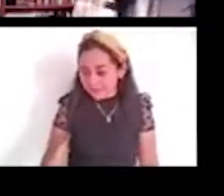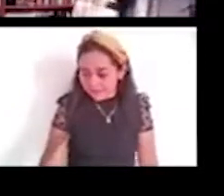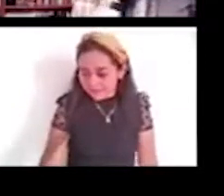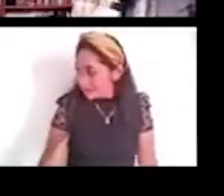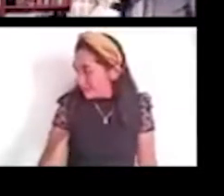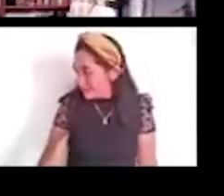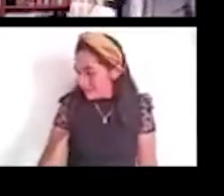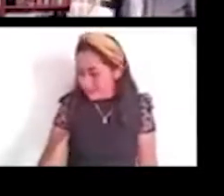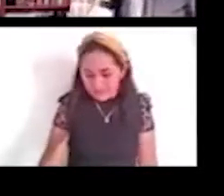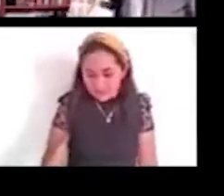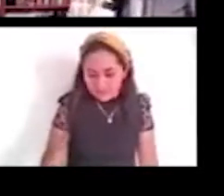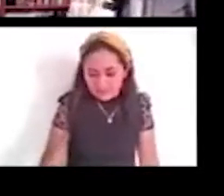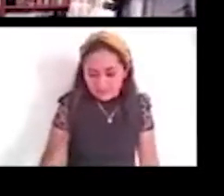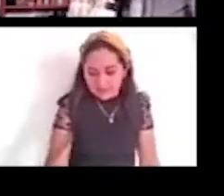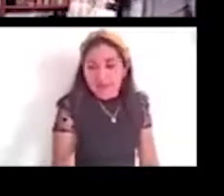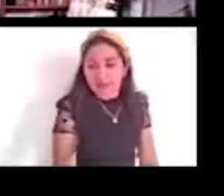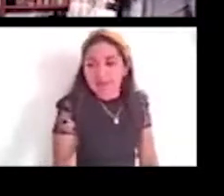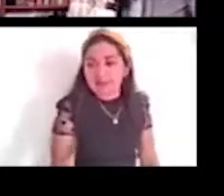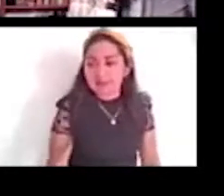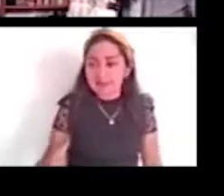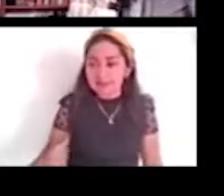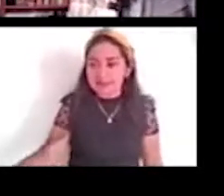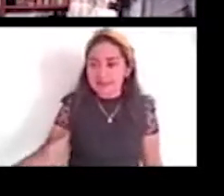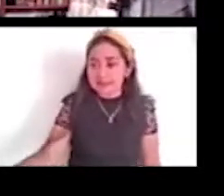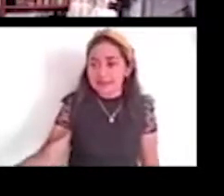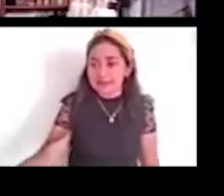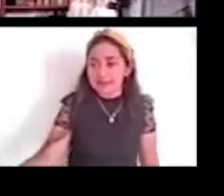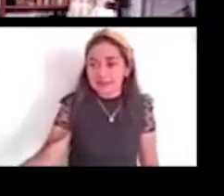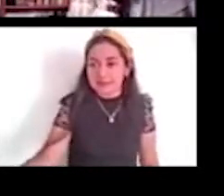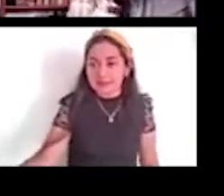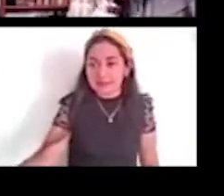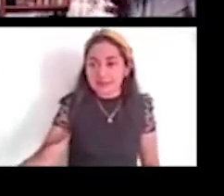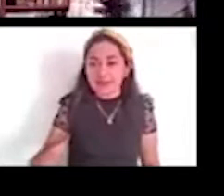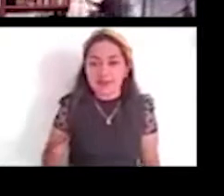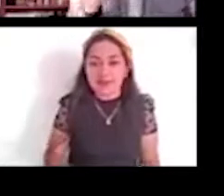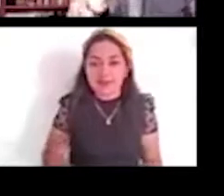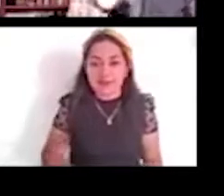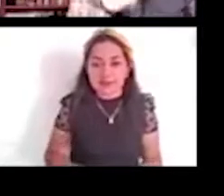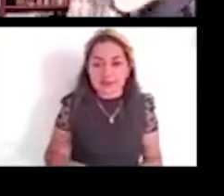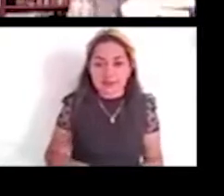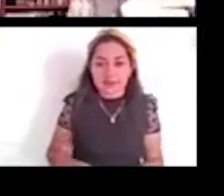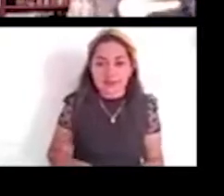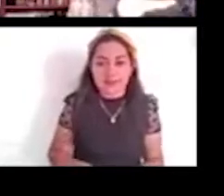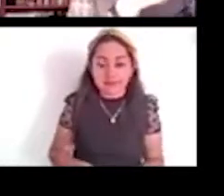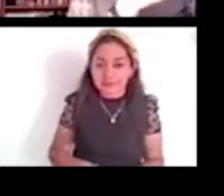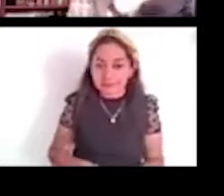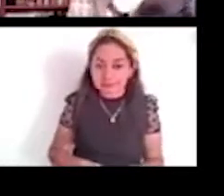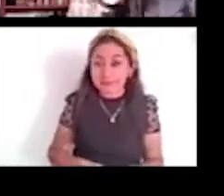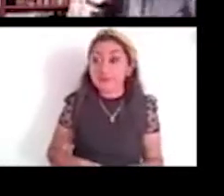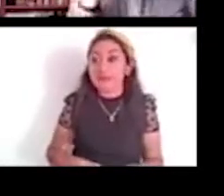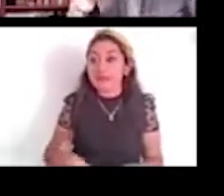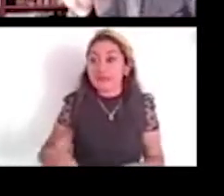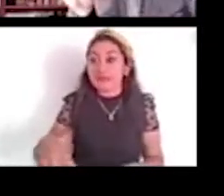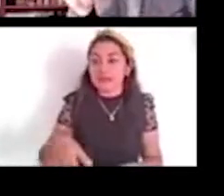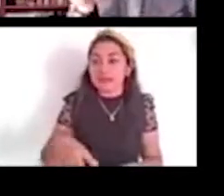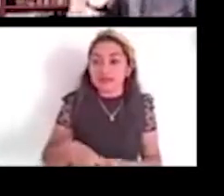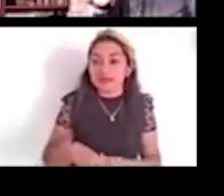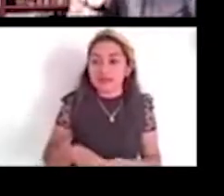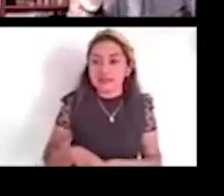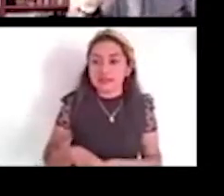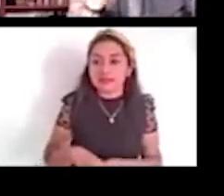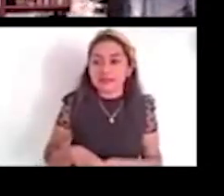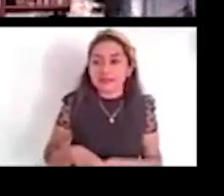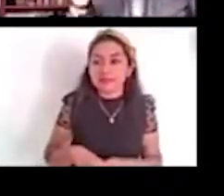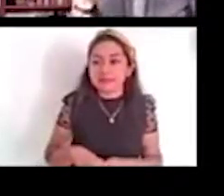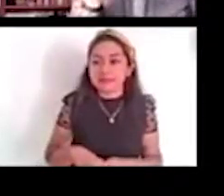Los 20 años que pasaron en Chapultepec, sin lugar a duda que al construir la identidad mexica y